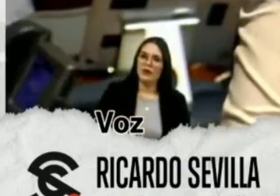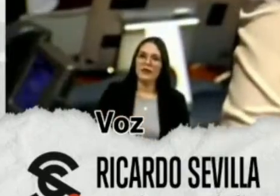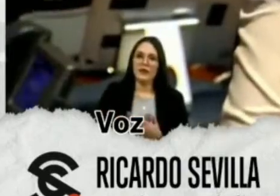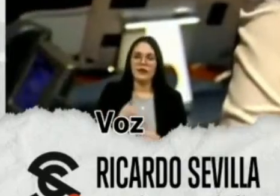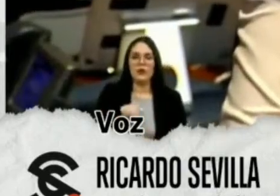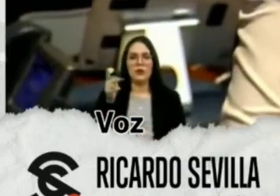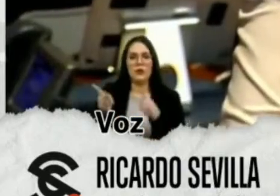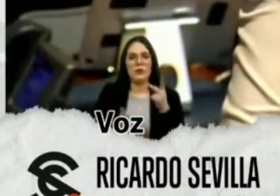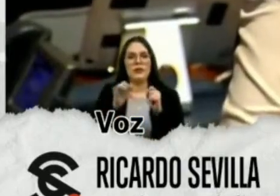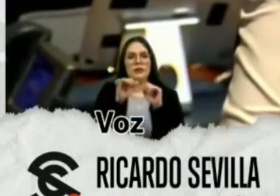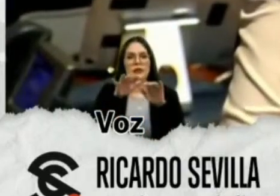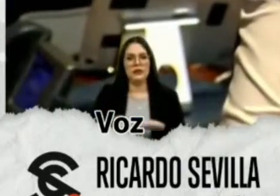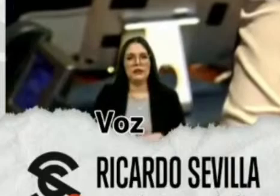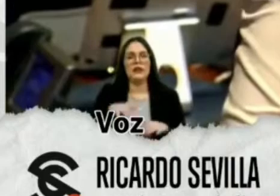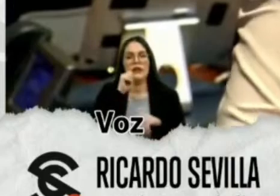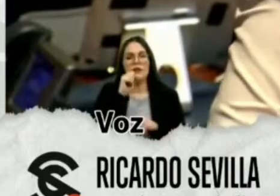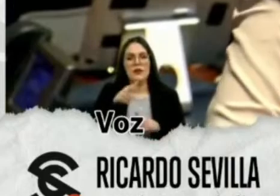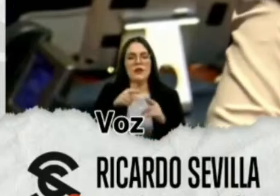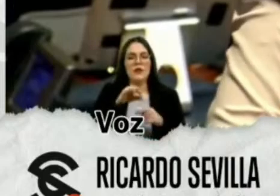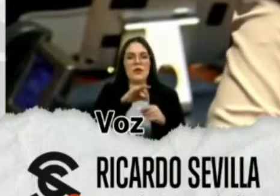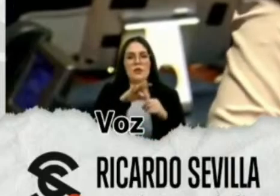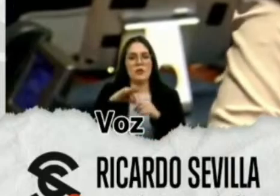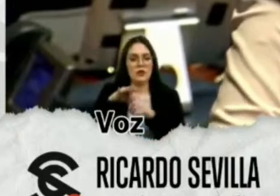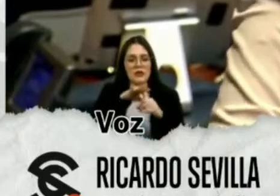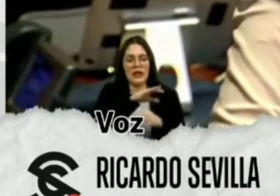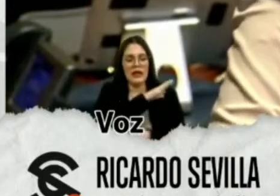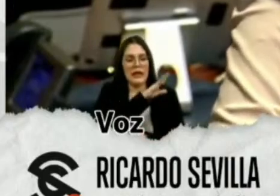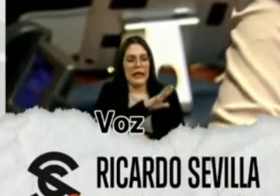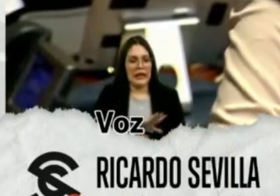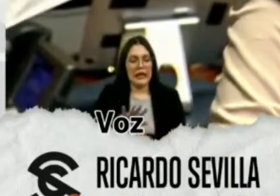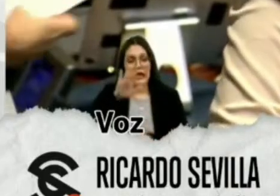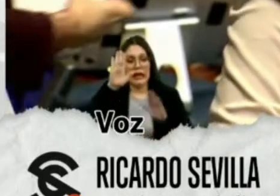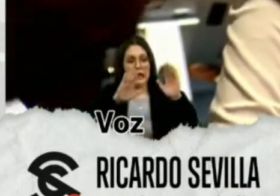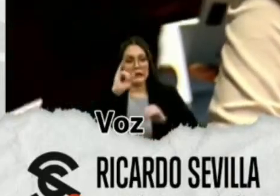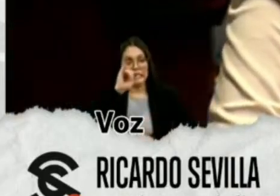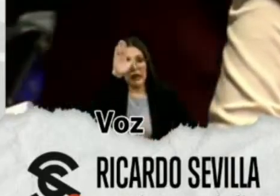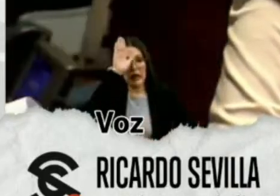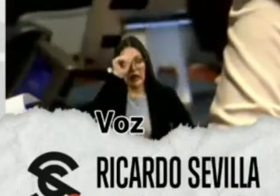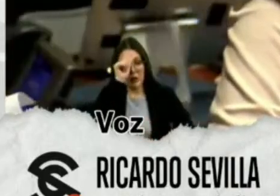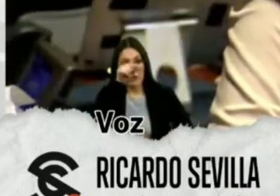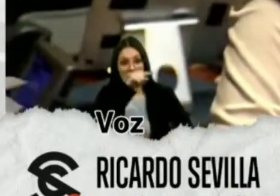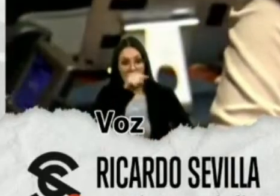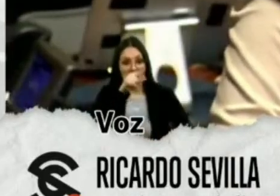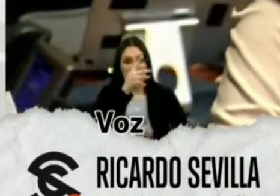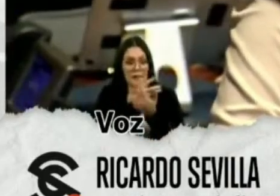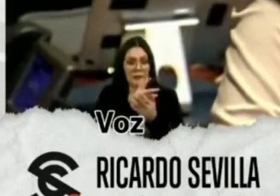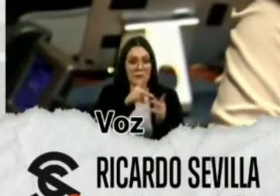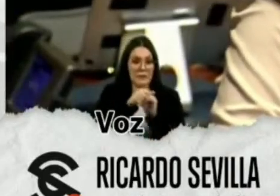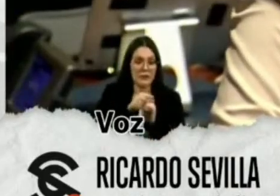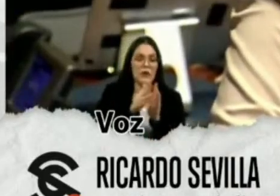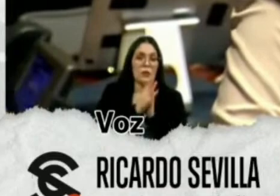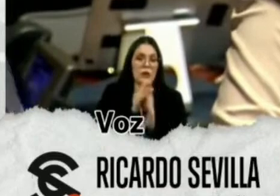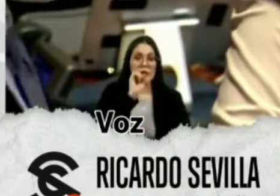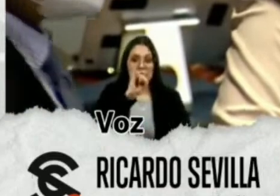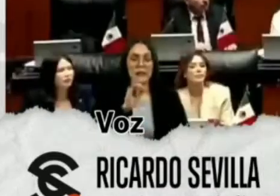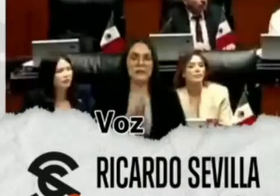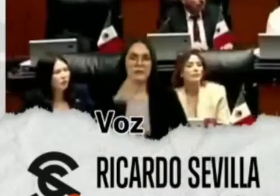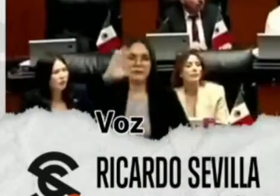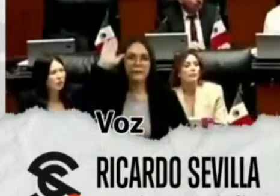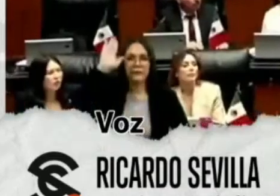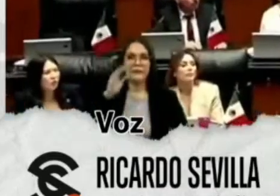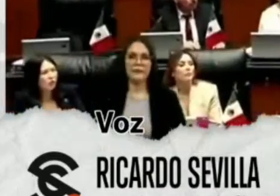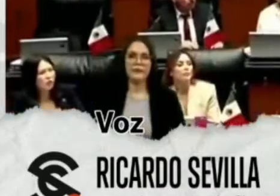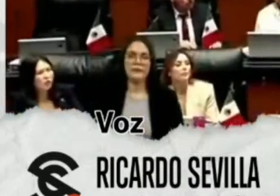organizada. Hay una lista enorme que nosotros hemos dado y apuntado con datos duros sobre juzgadores, sobre